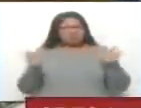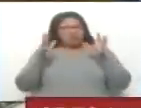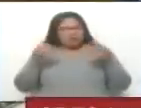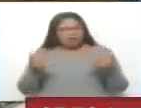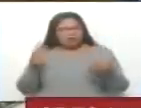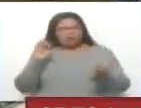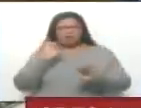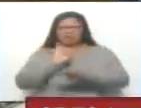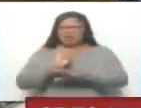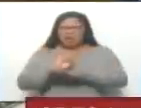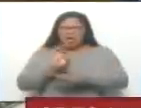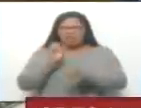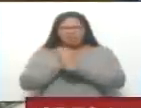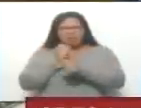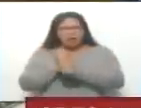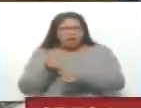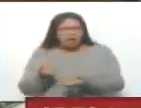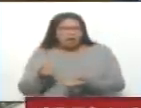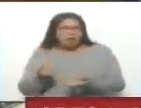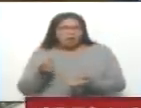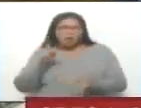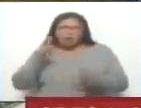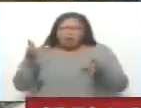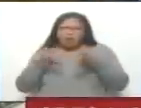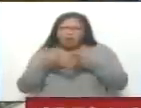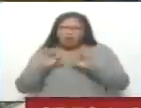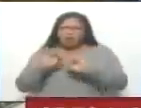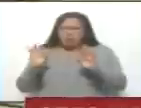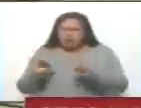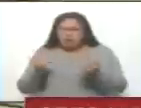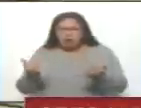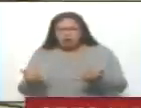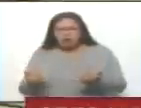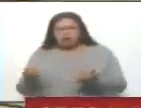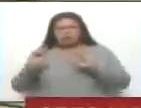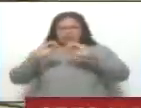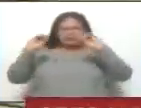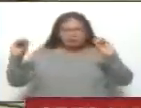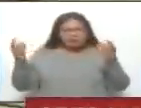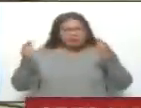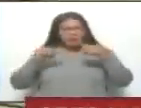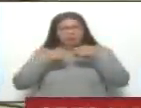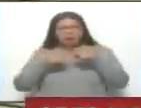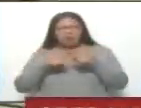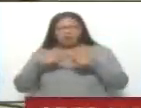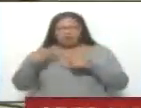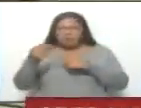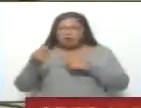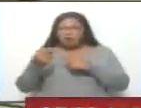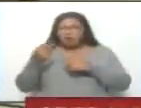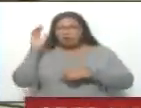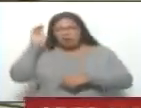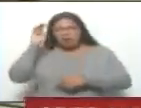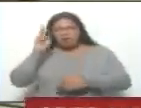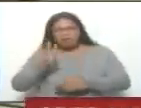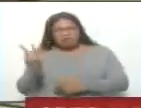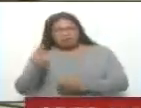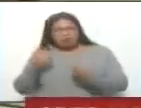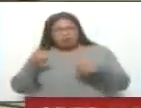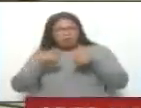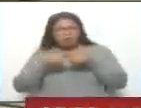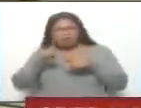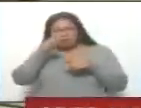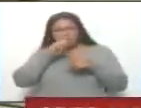asistieran a sus lugares de trabajo. Los mismos que llamaron a que se fueran los maestros de Venezuela durante los